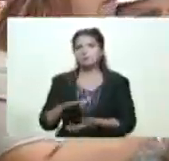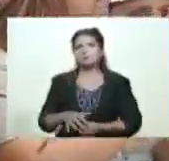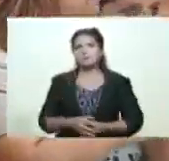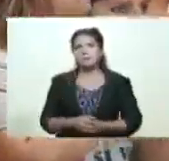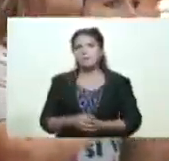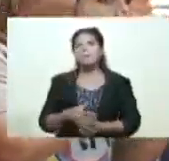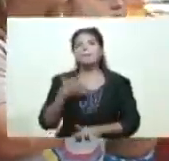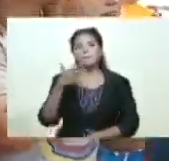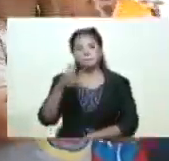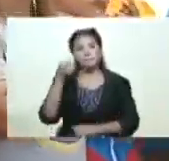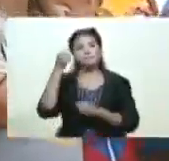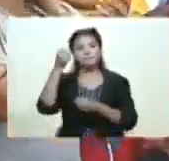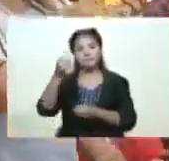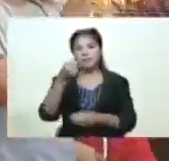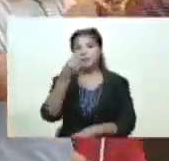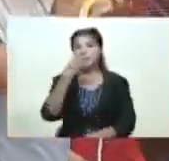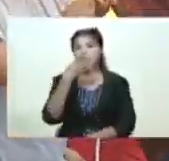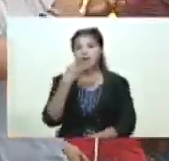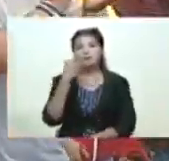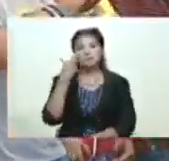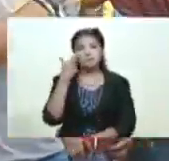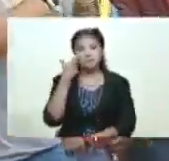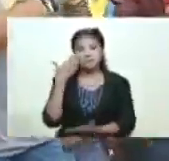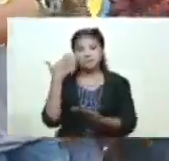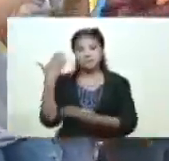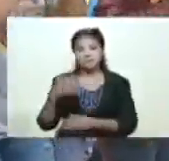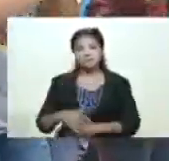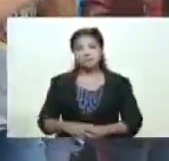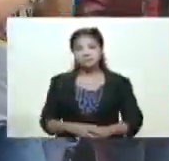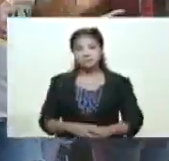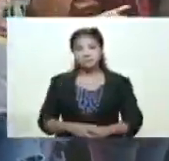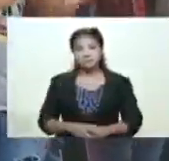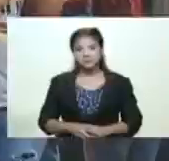Vas bien, muchacho, vas bien.